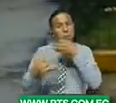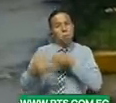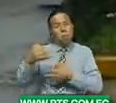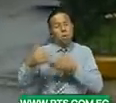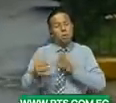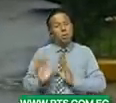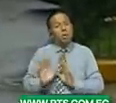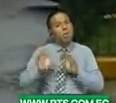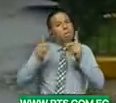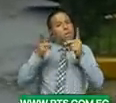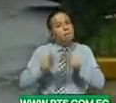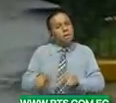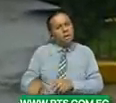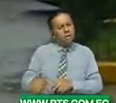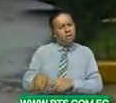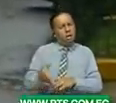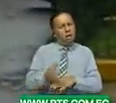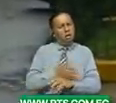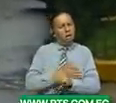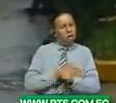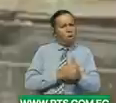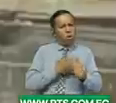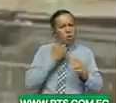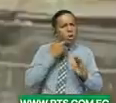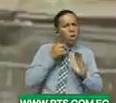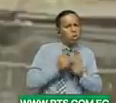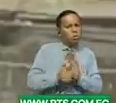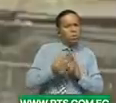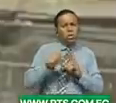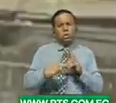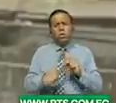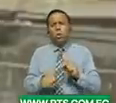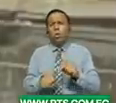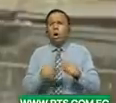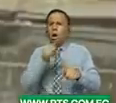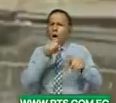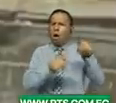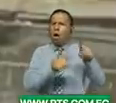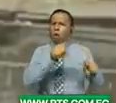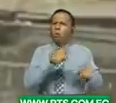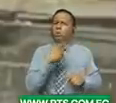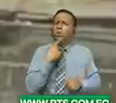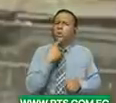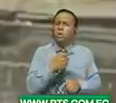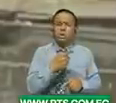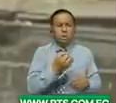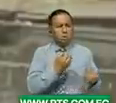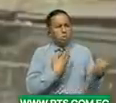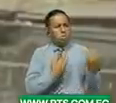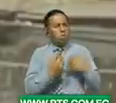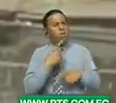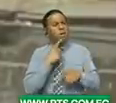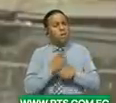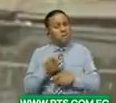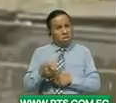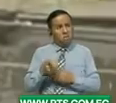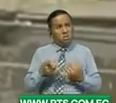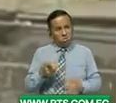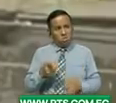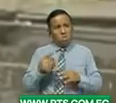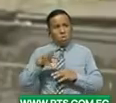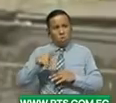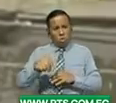debe analizar si ya existen denuncias en su contra, ya que varias personas habrían reportado a desconocidos con